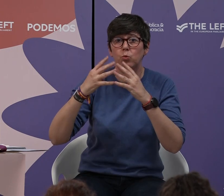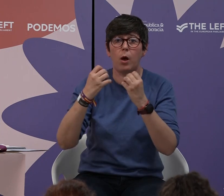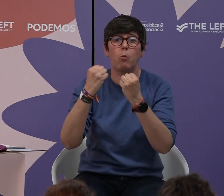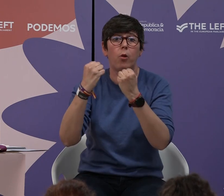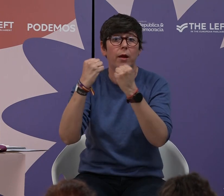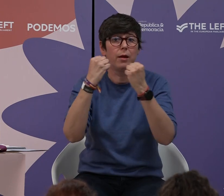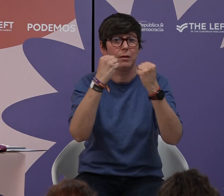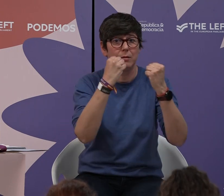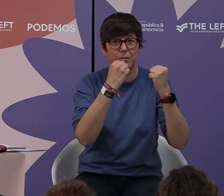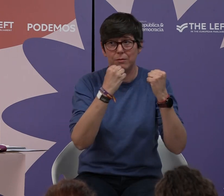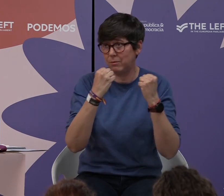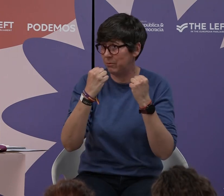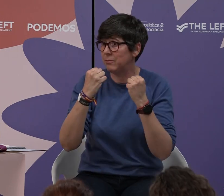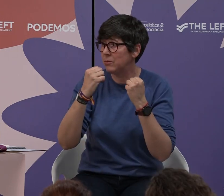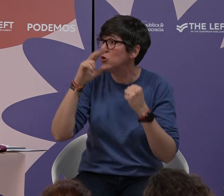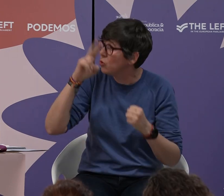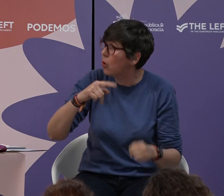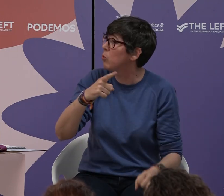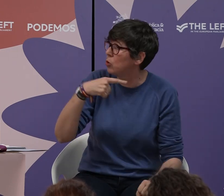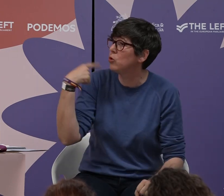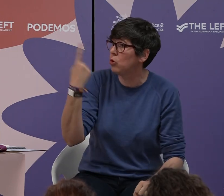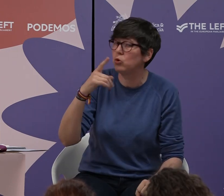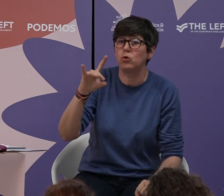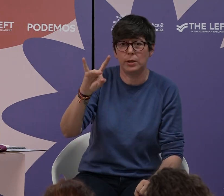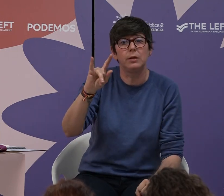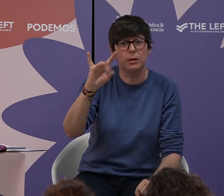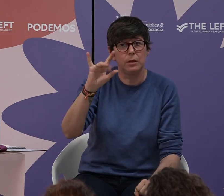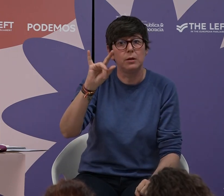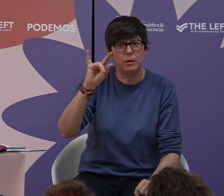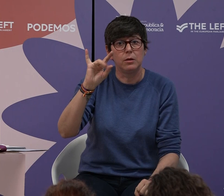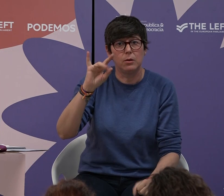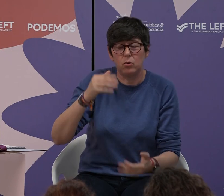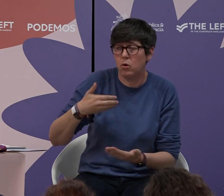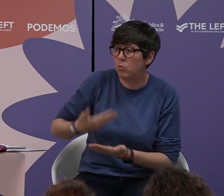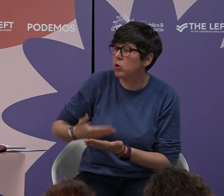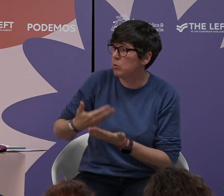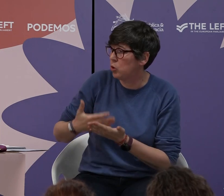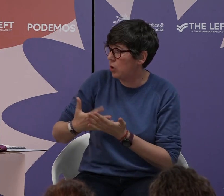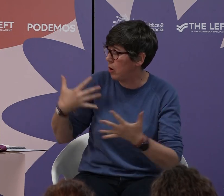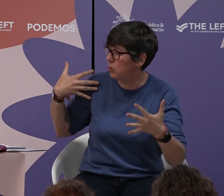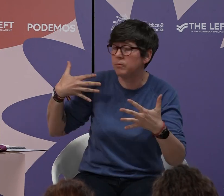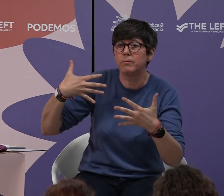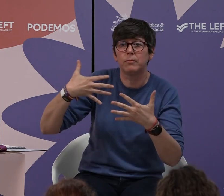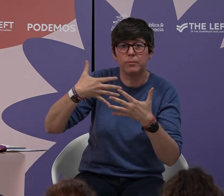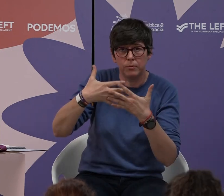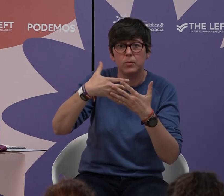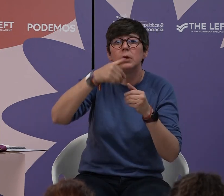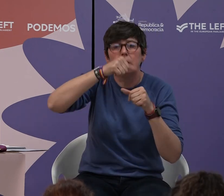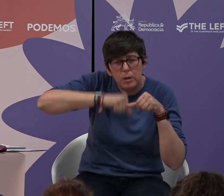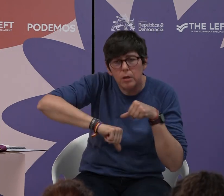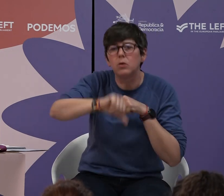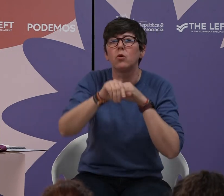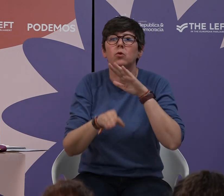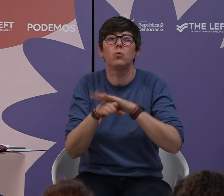que pueda afrontar a las estructuras a los poderosos Y esa fuerza somos nosotras compañeras y lo hemos demostrado